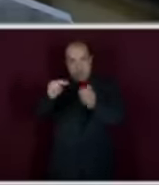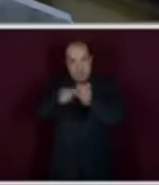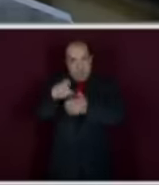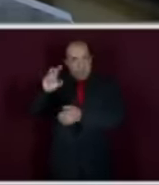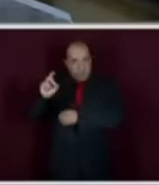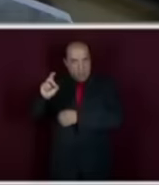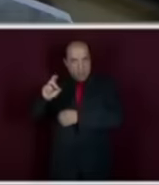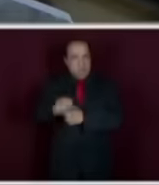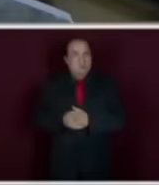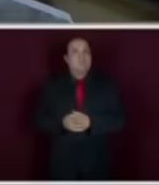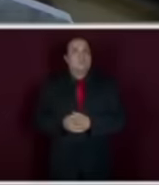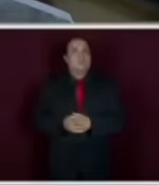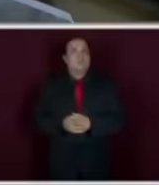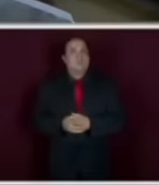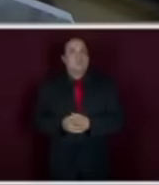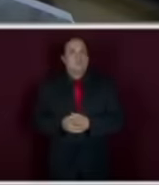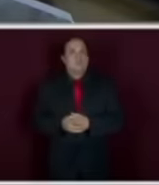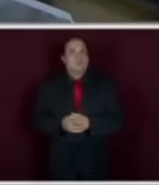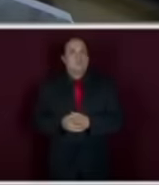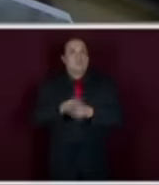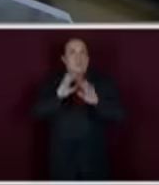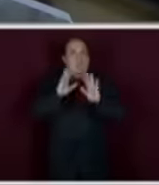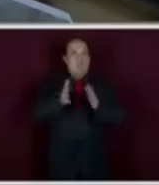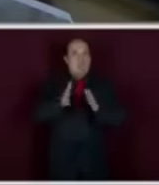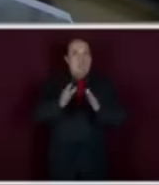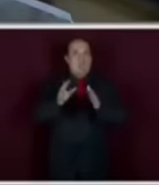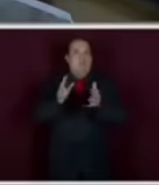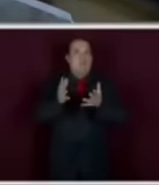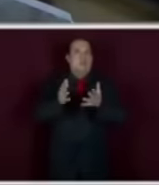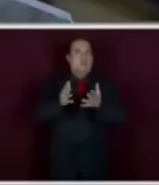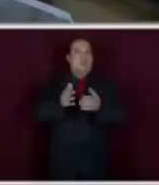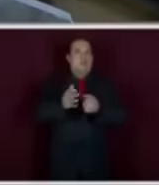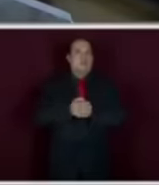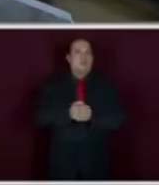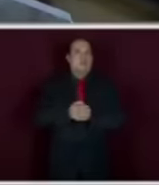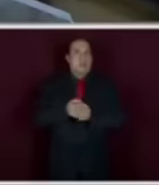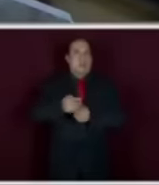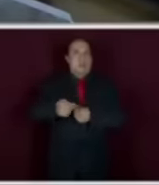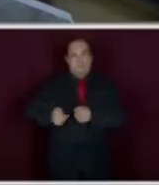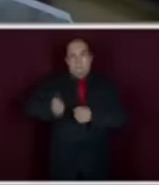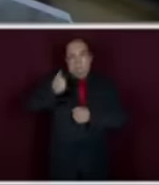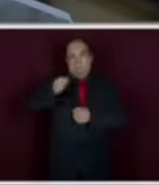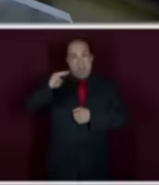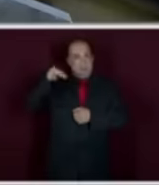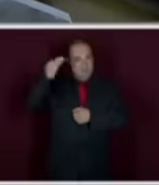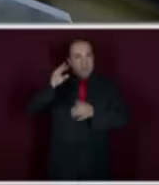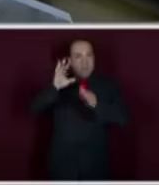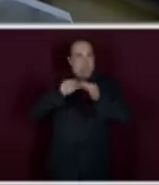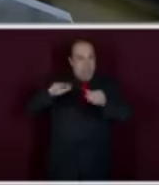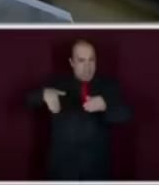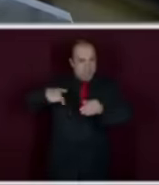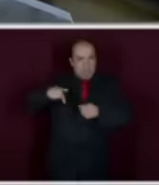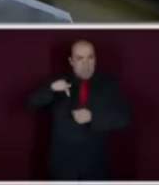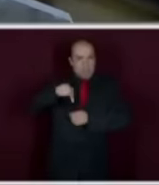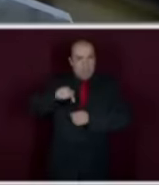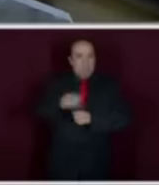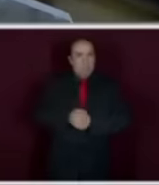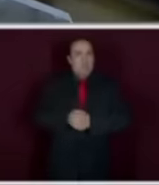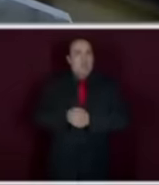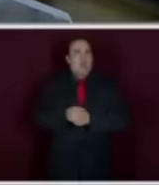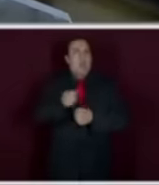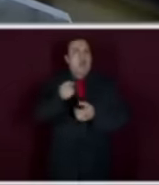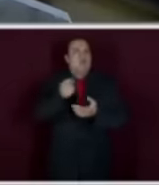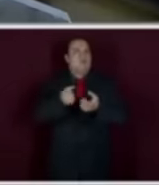2024-2030, que ya esbocé aquí el 1 de marzo. Solo quiero hacer